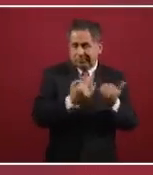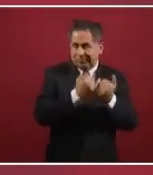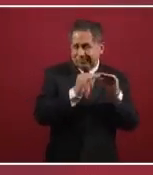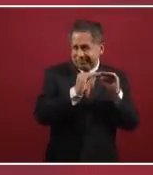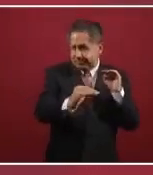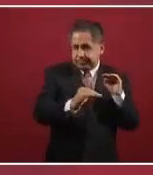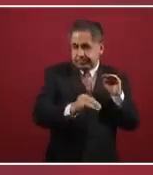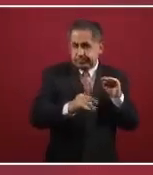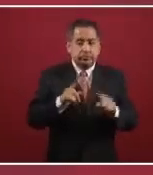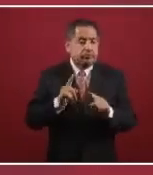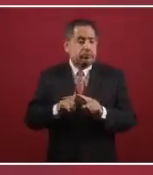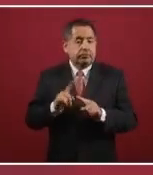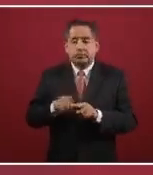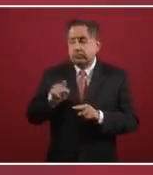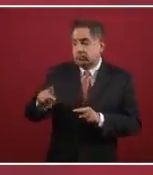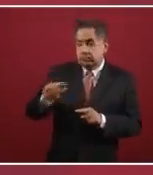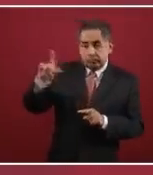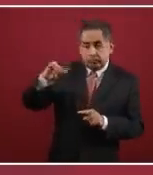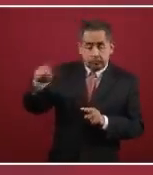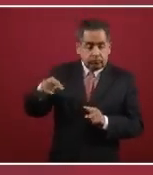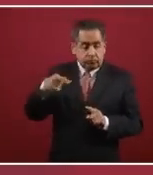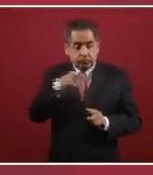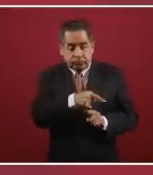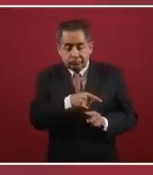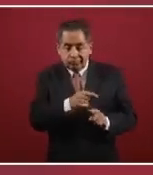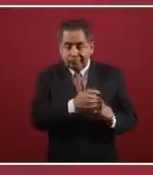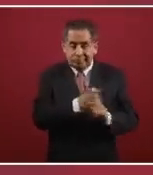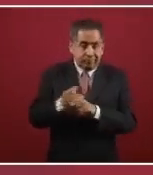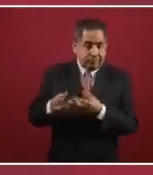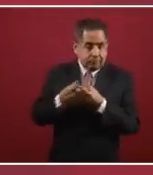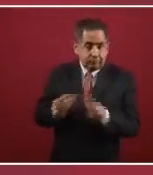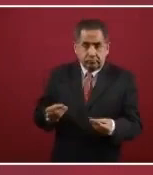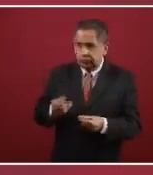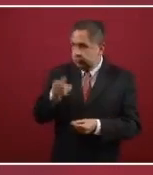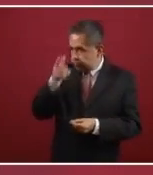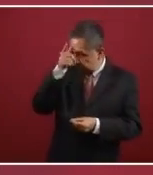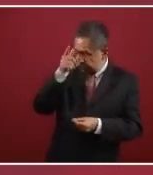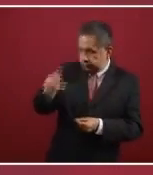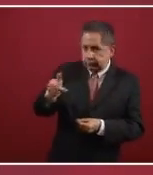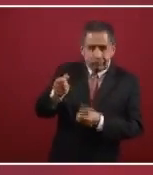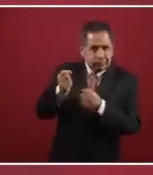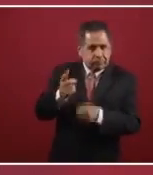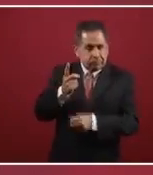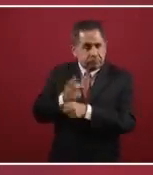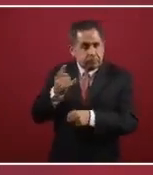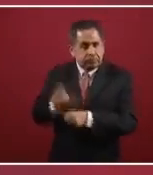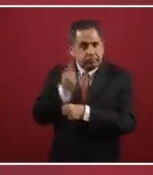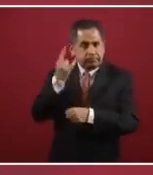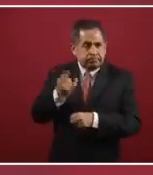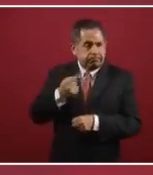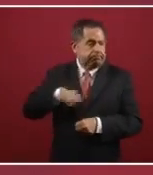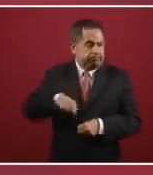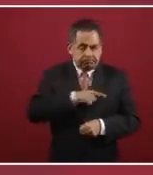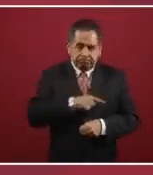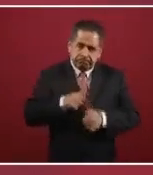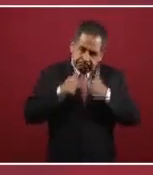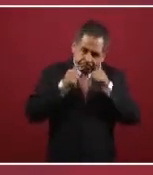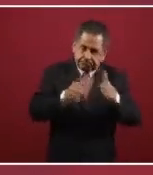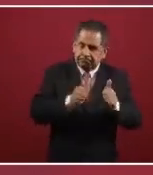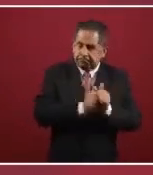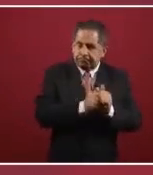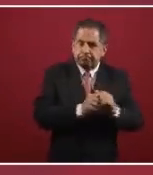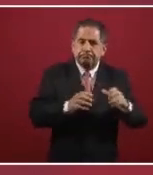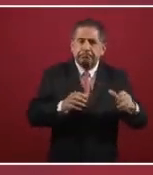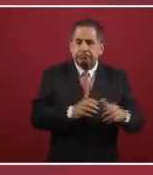caso de servidores públicos asociados a las tareas de seguridad, en donde va a haber todo el acompañamiento y el apoyo de